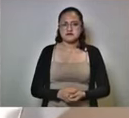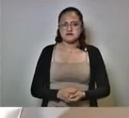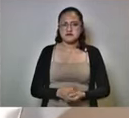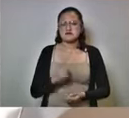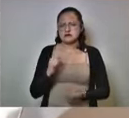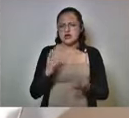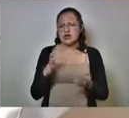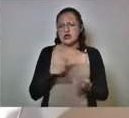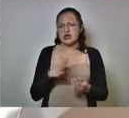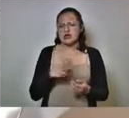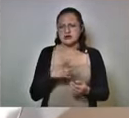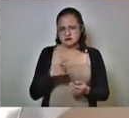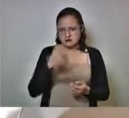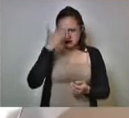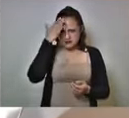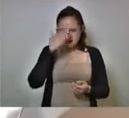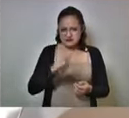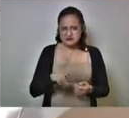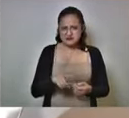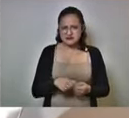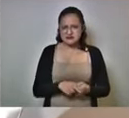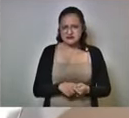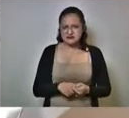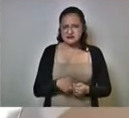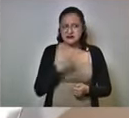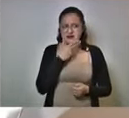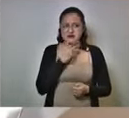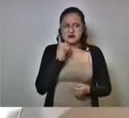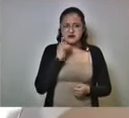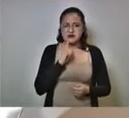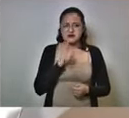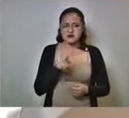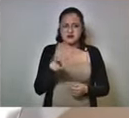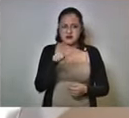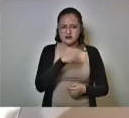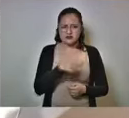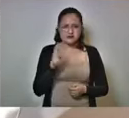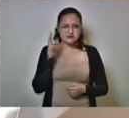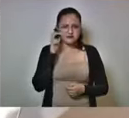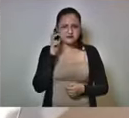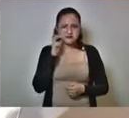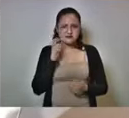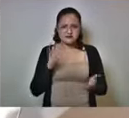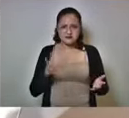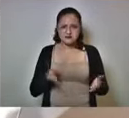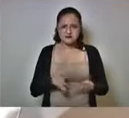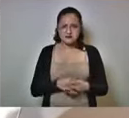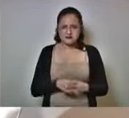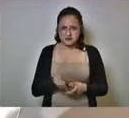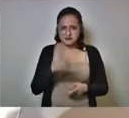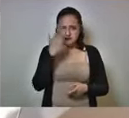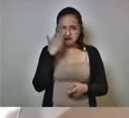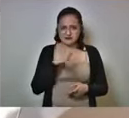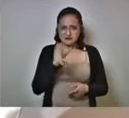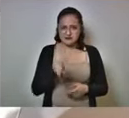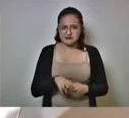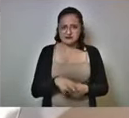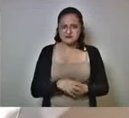lo sabían, ¿verdad? Muchachas y muchachos de la prensa. Sí lo sabían.